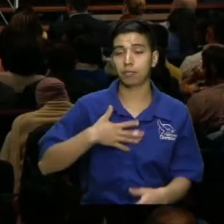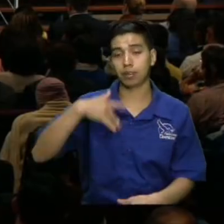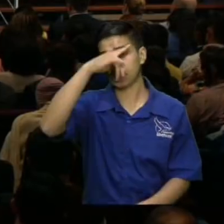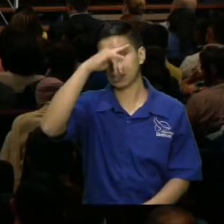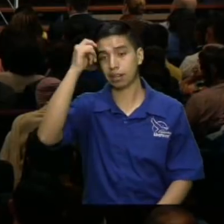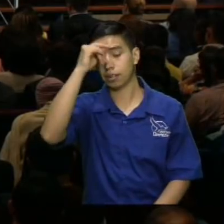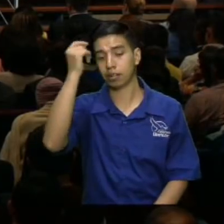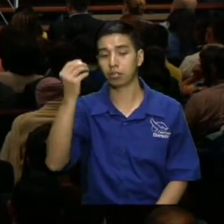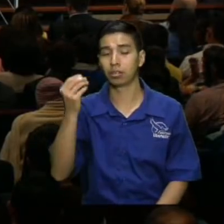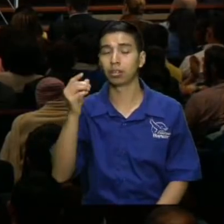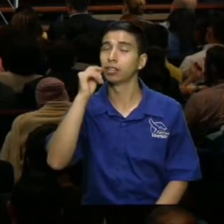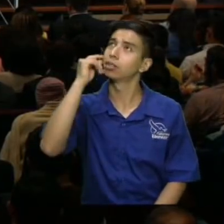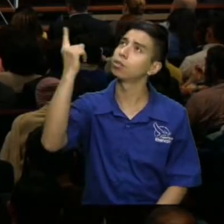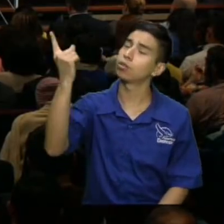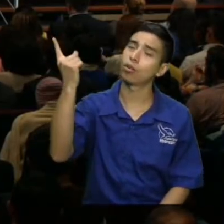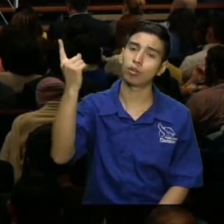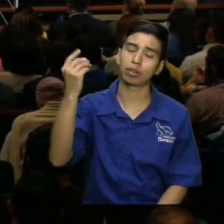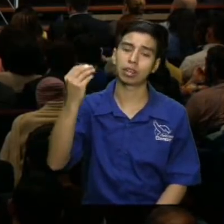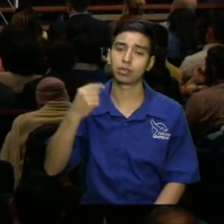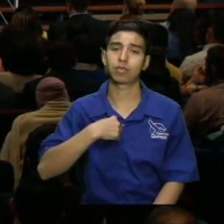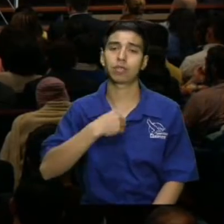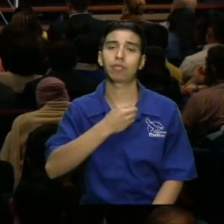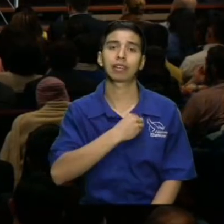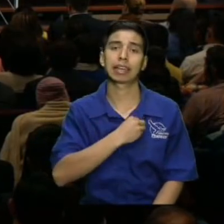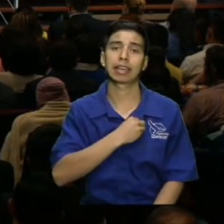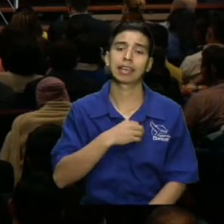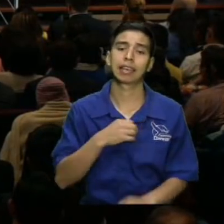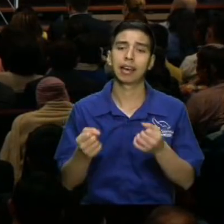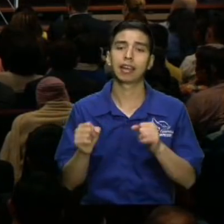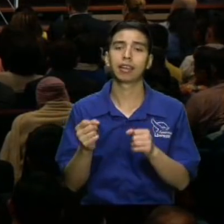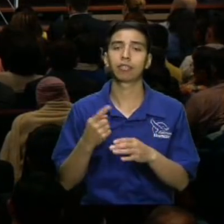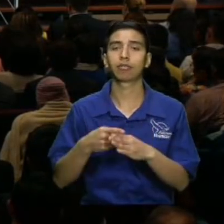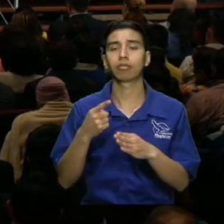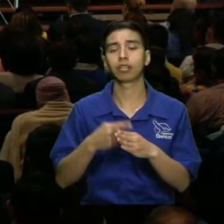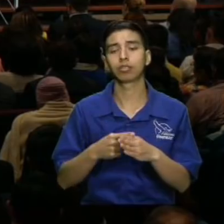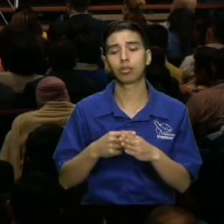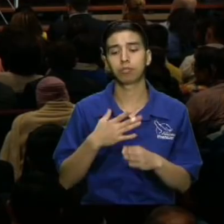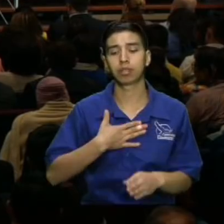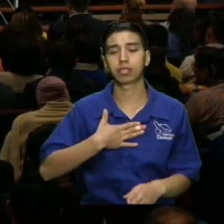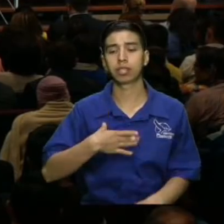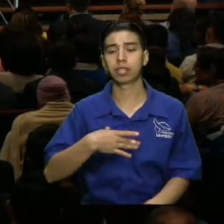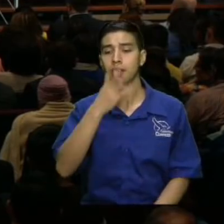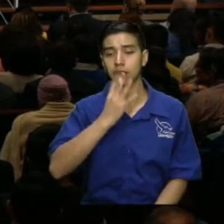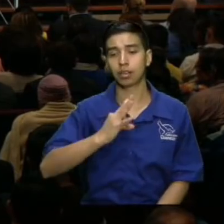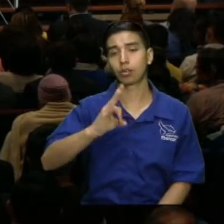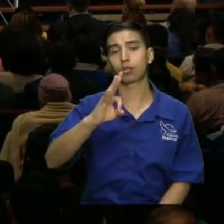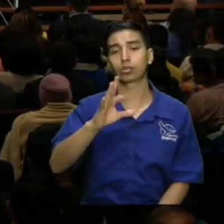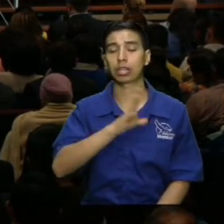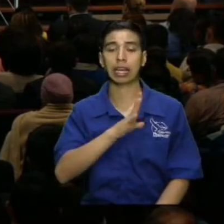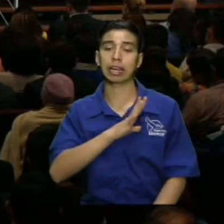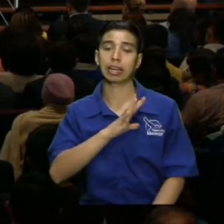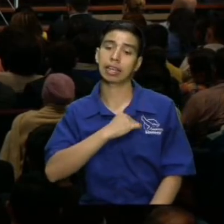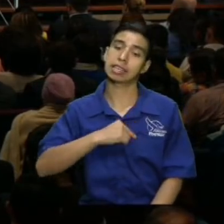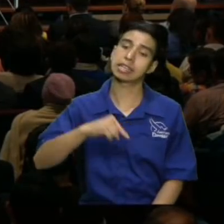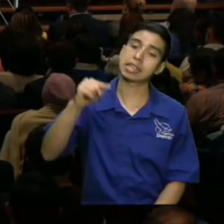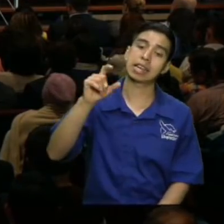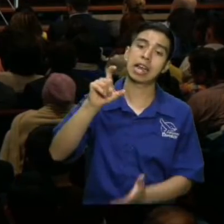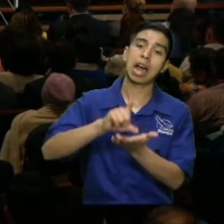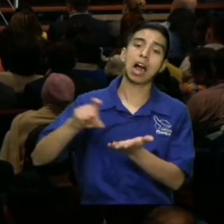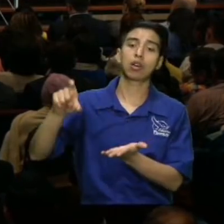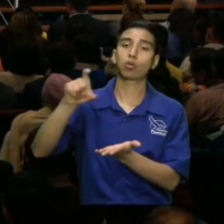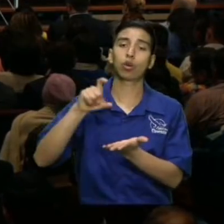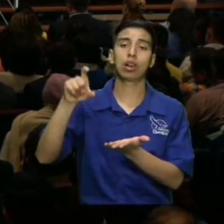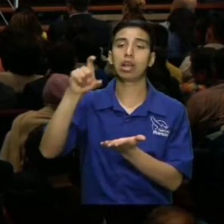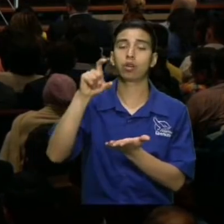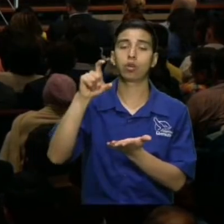¿y qué voy a hacer cuando los patojos tengan que ir al colegio, tengan que ir los uniformes y la